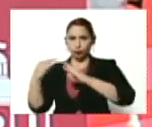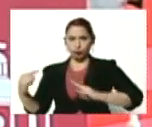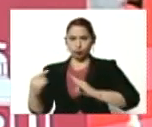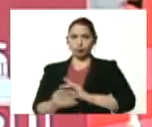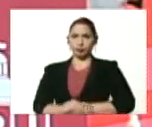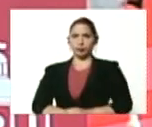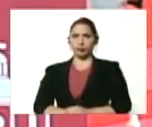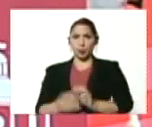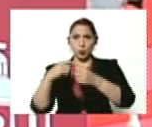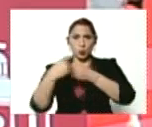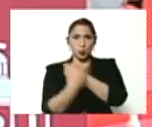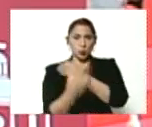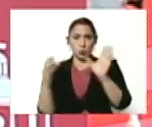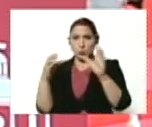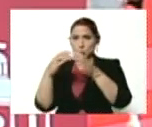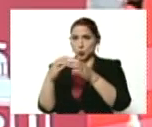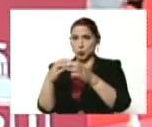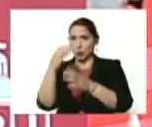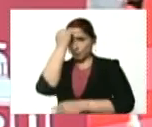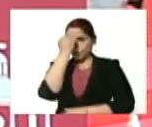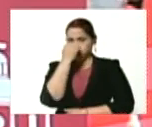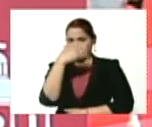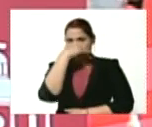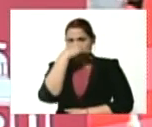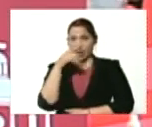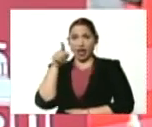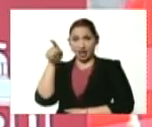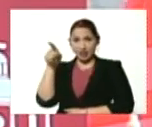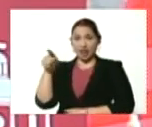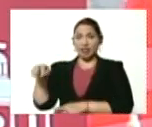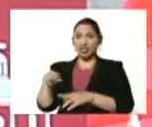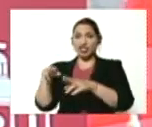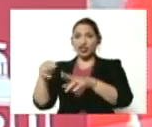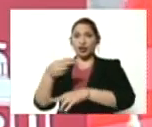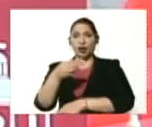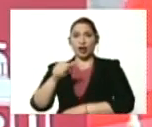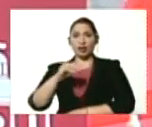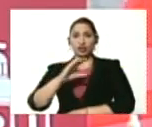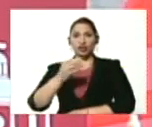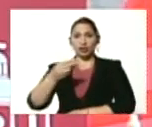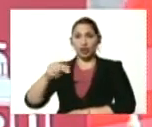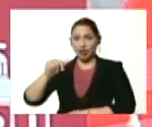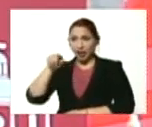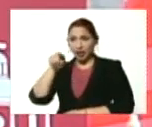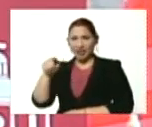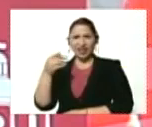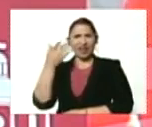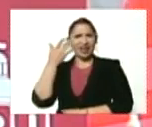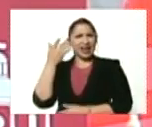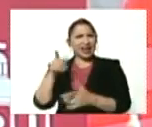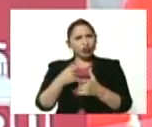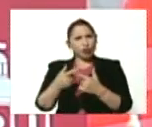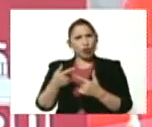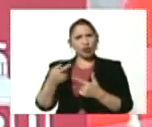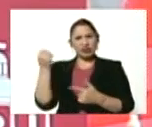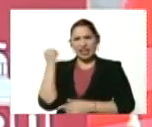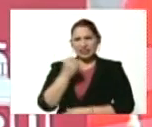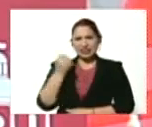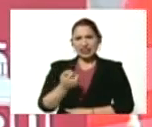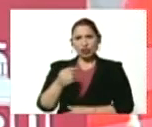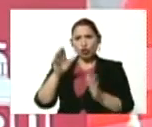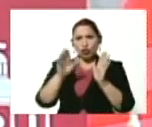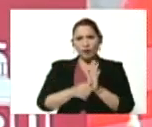los desertores y paramilitares allá en Río Hacha. Es decir, asesino robando asesino, ladrón robando